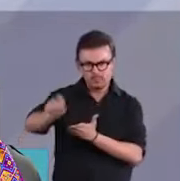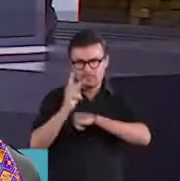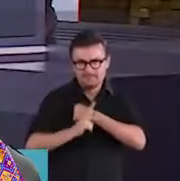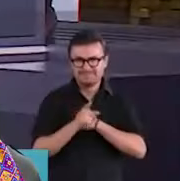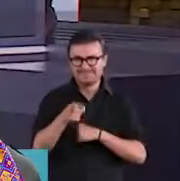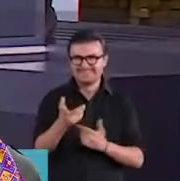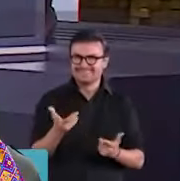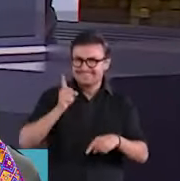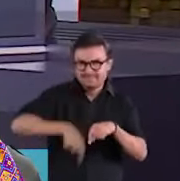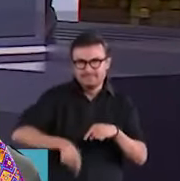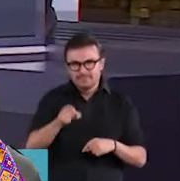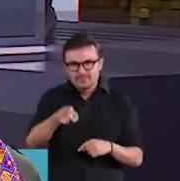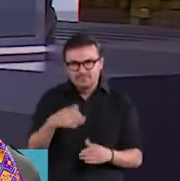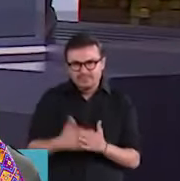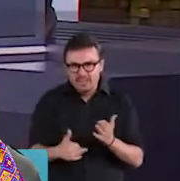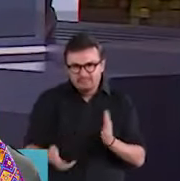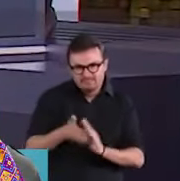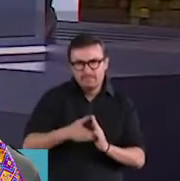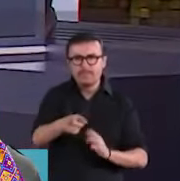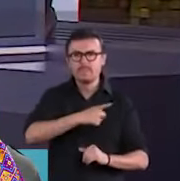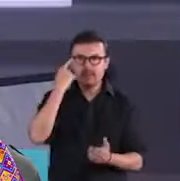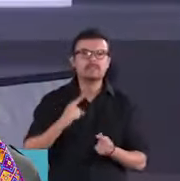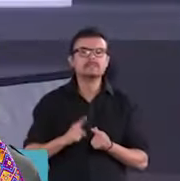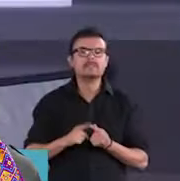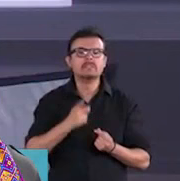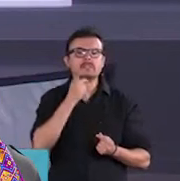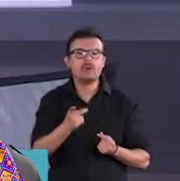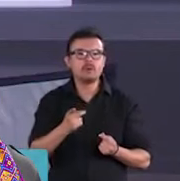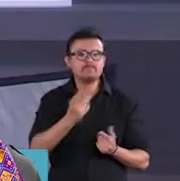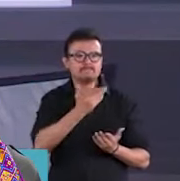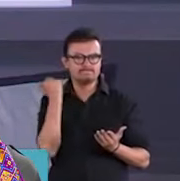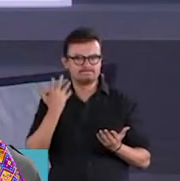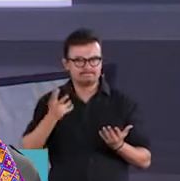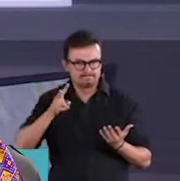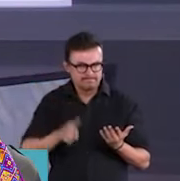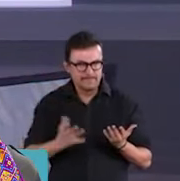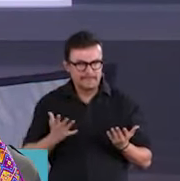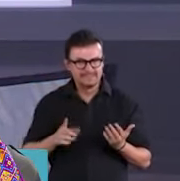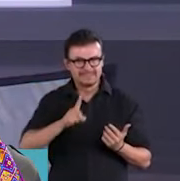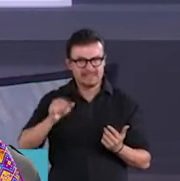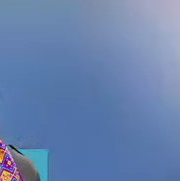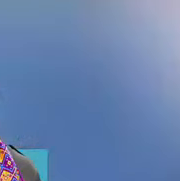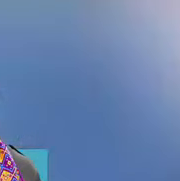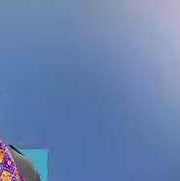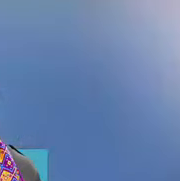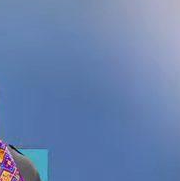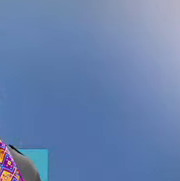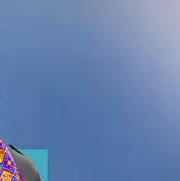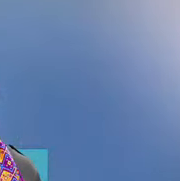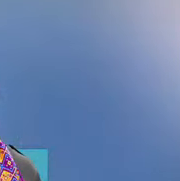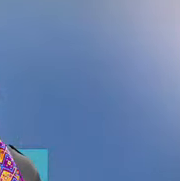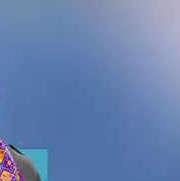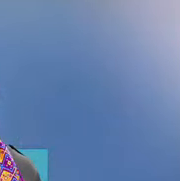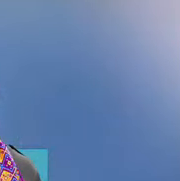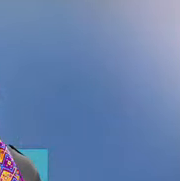fin, todas estas cosas están claras. De cómo ella dice que la percepción de inseguridad se redujo a 57%,